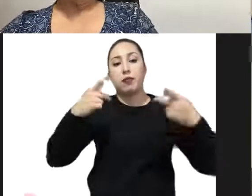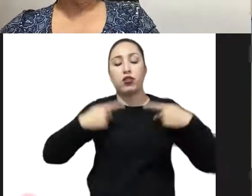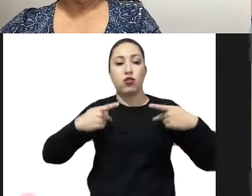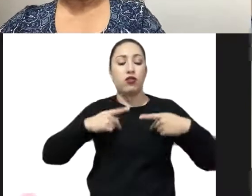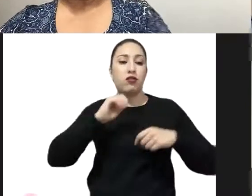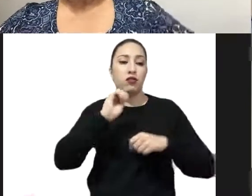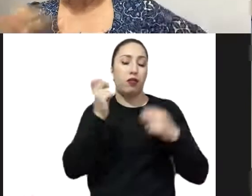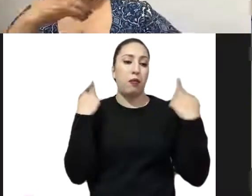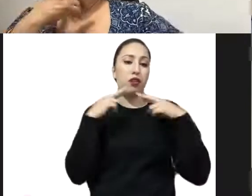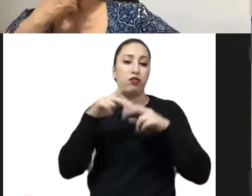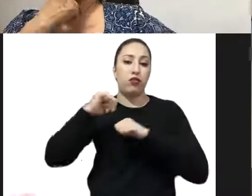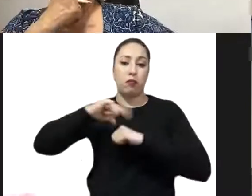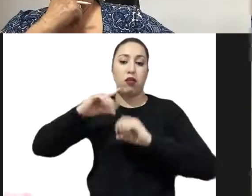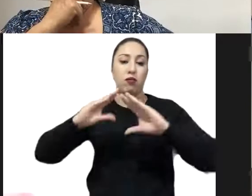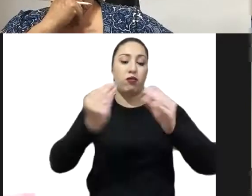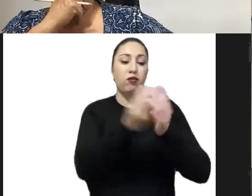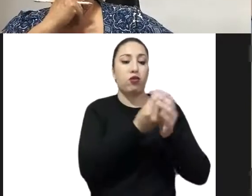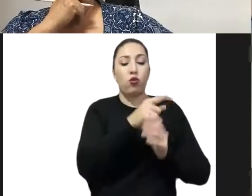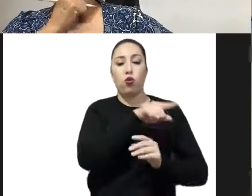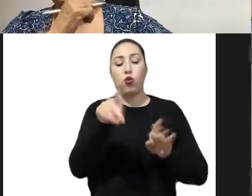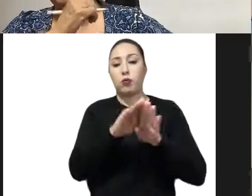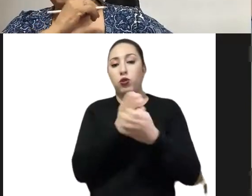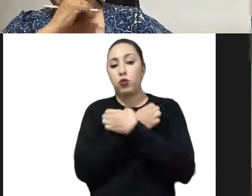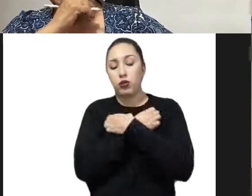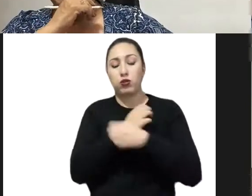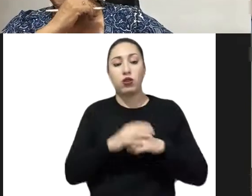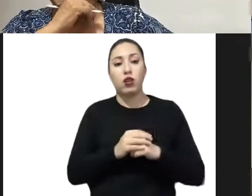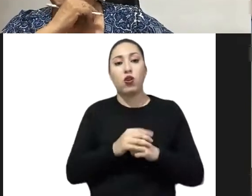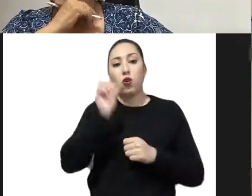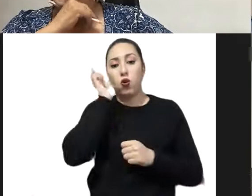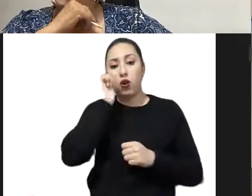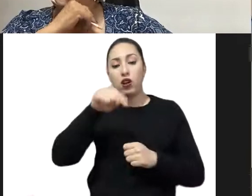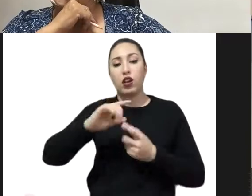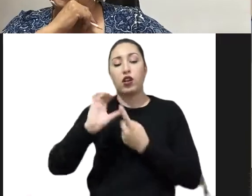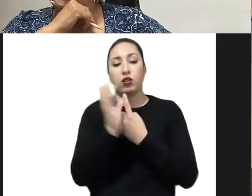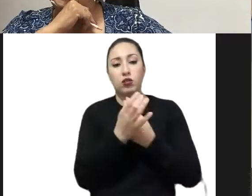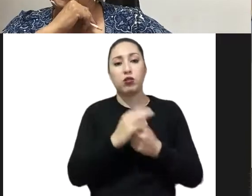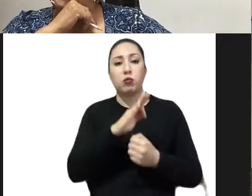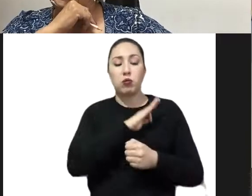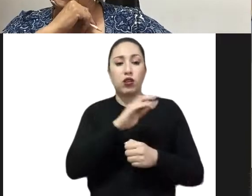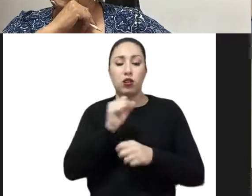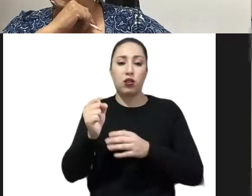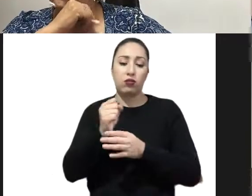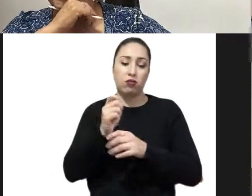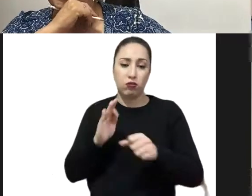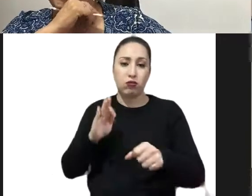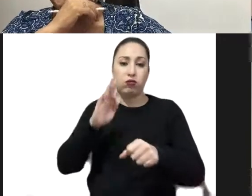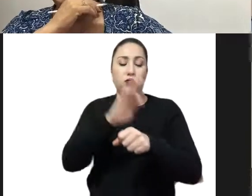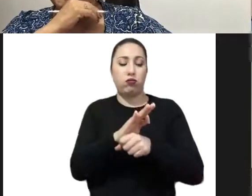adolescentes. Me gustaría mucho que como comisión nos comprometiésemos a defender